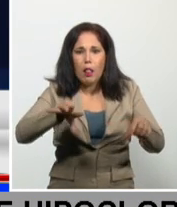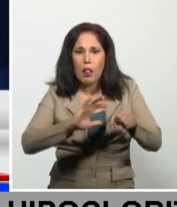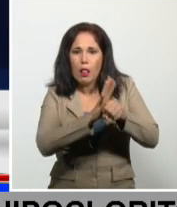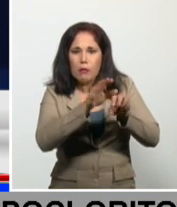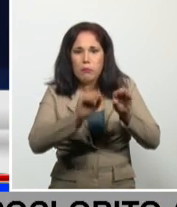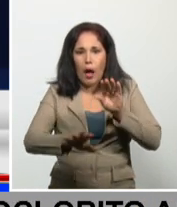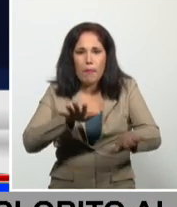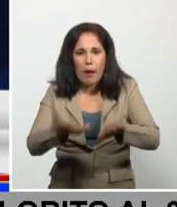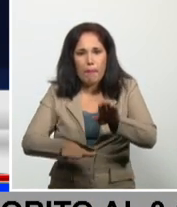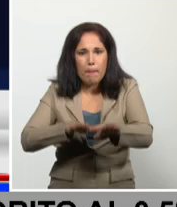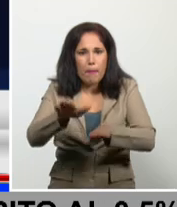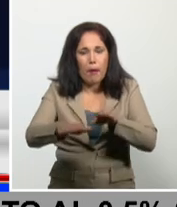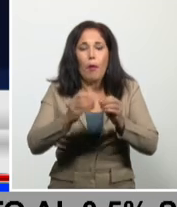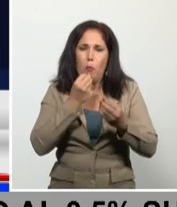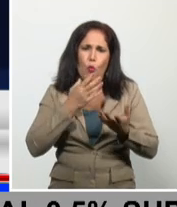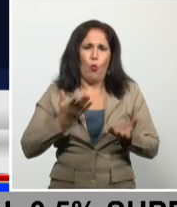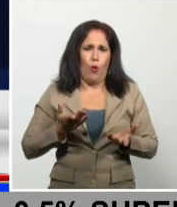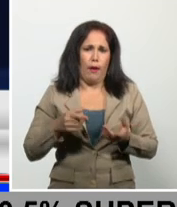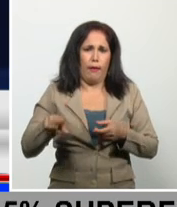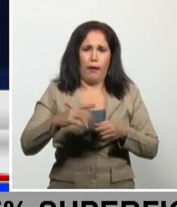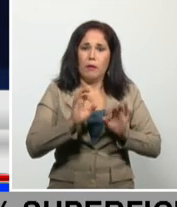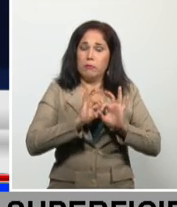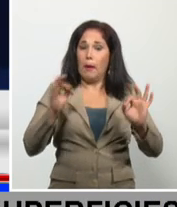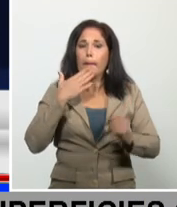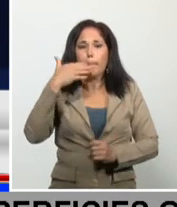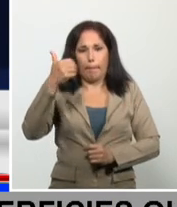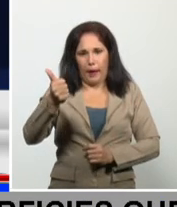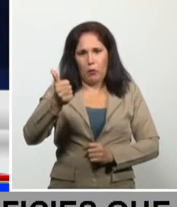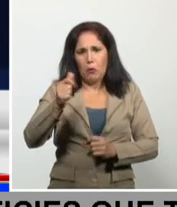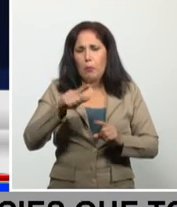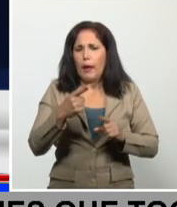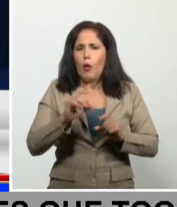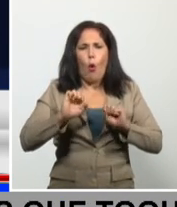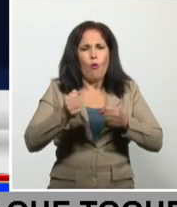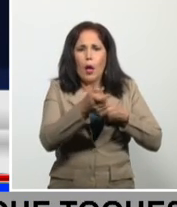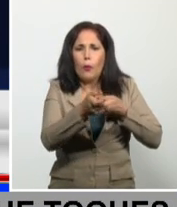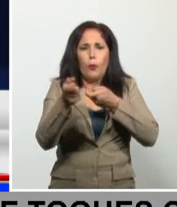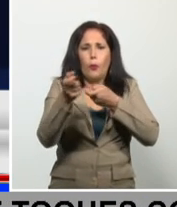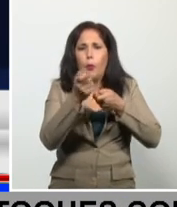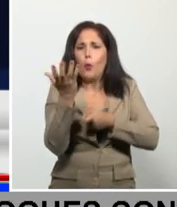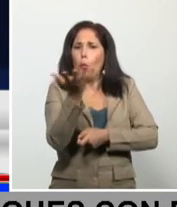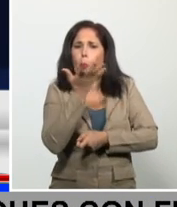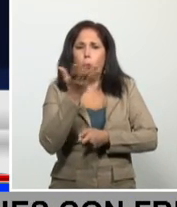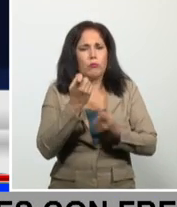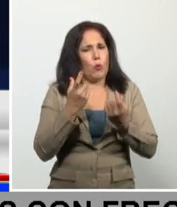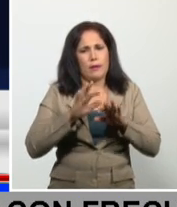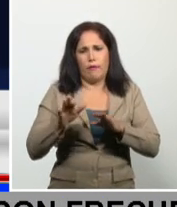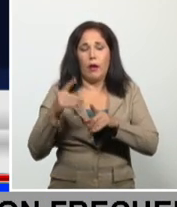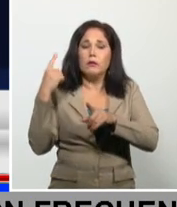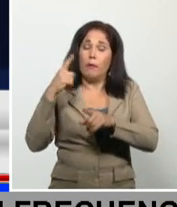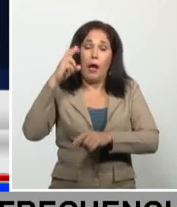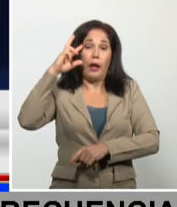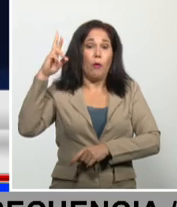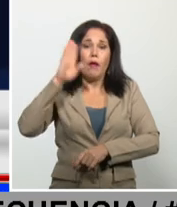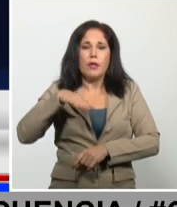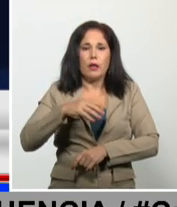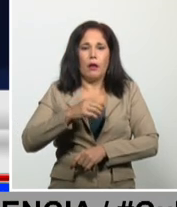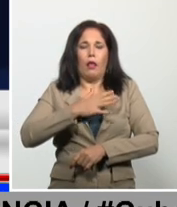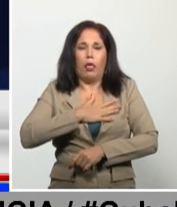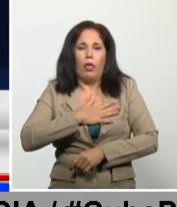que exista el virus, digamos en la calle, acuérdense que hay veces que hay personas que expectoran y lo hacen